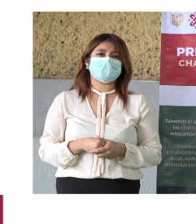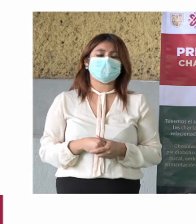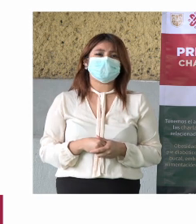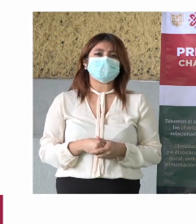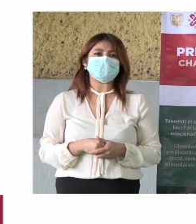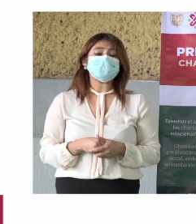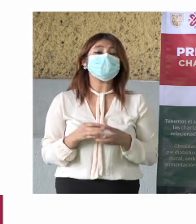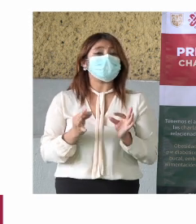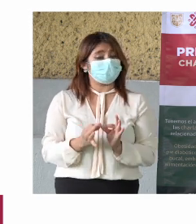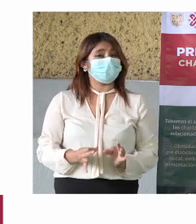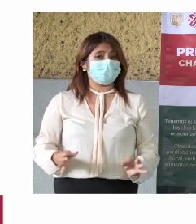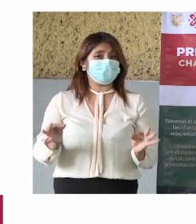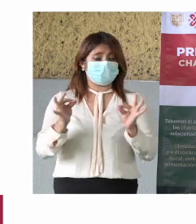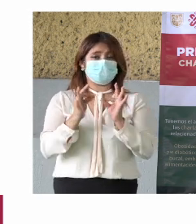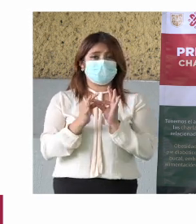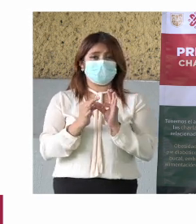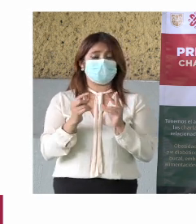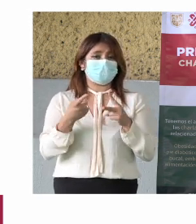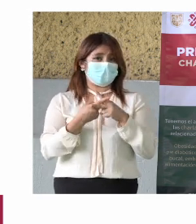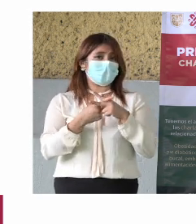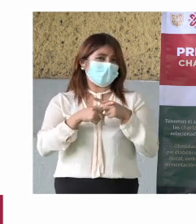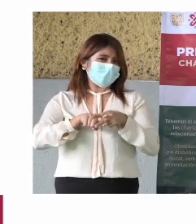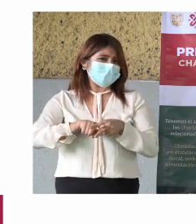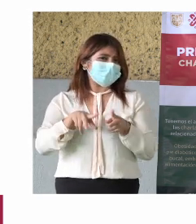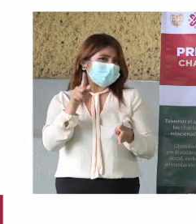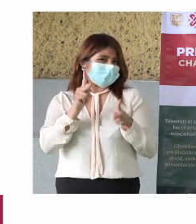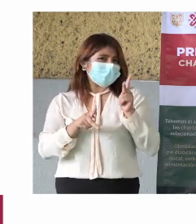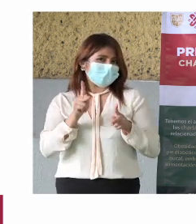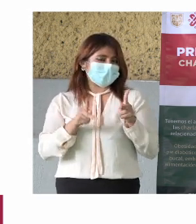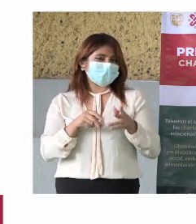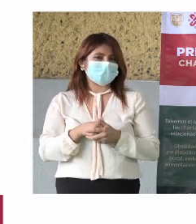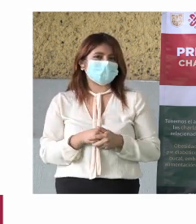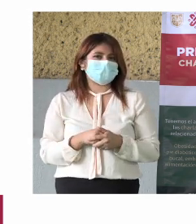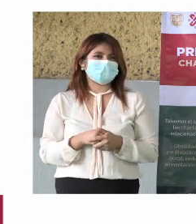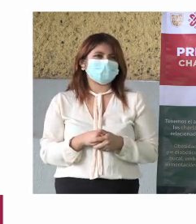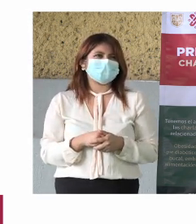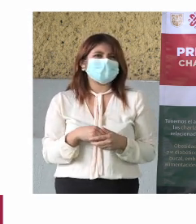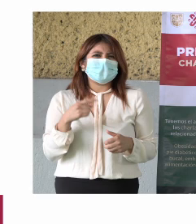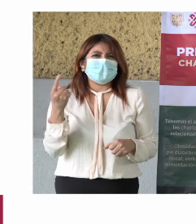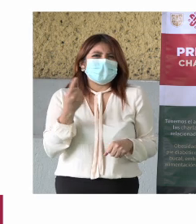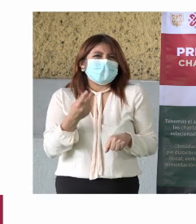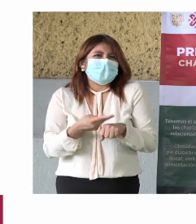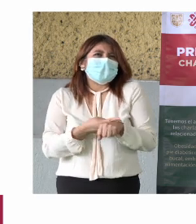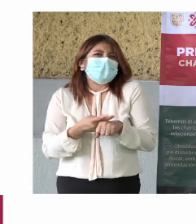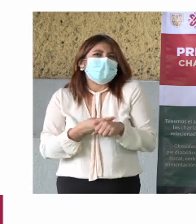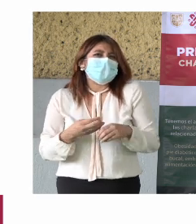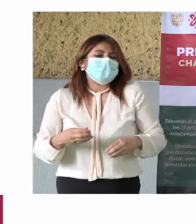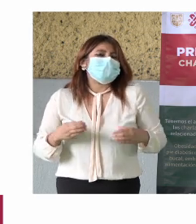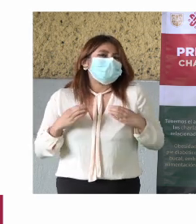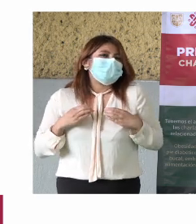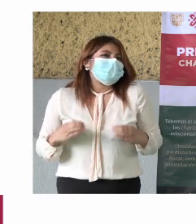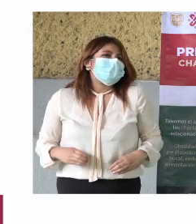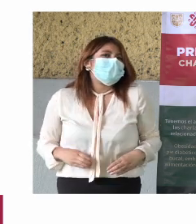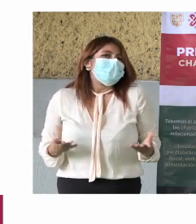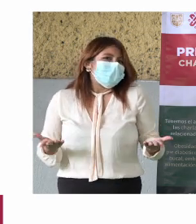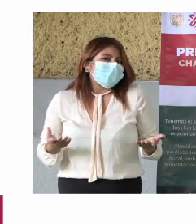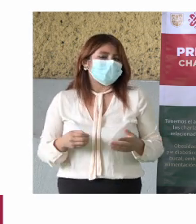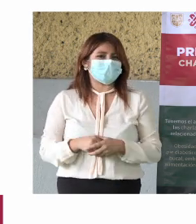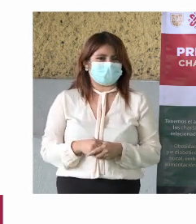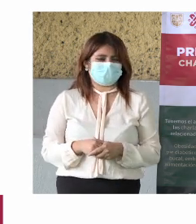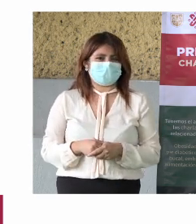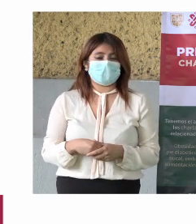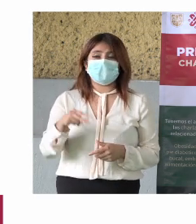Algo muy importante para empezar esta plática pues es realmente qué es lo que está sucediendo en nuestro cuerpo. Si nosotros vemos